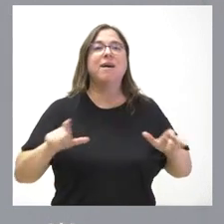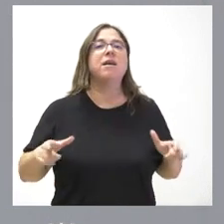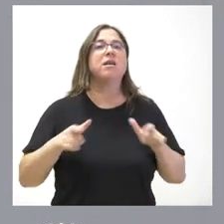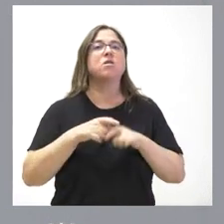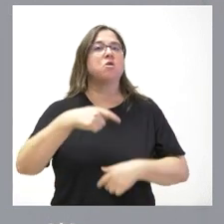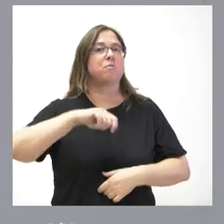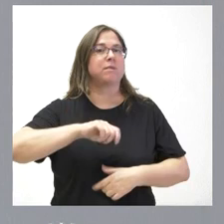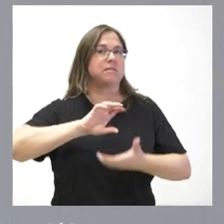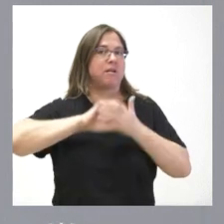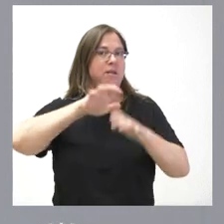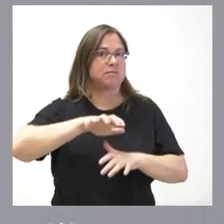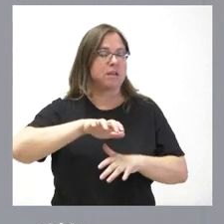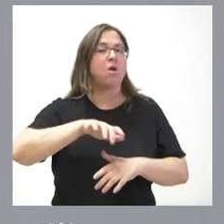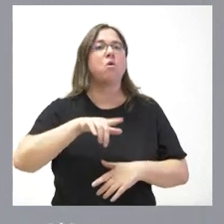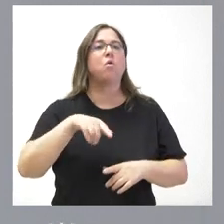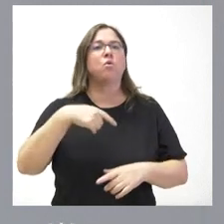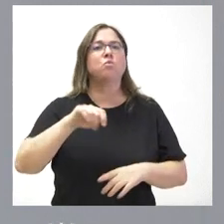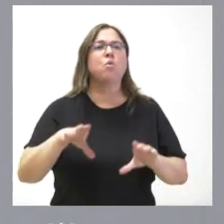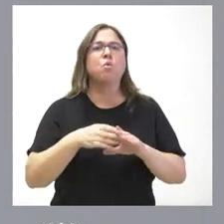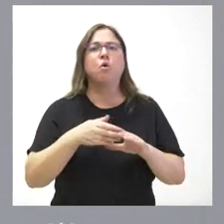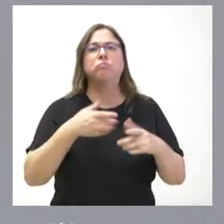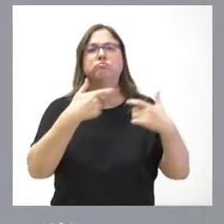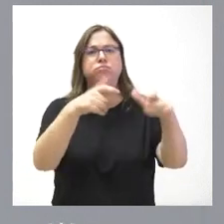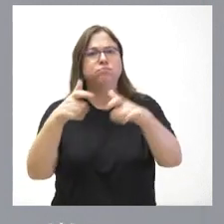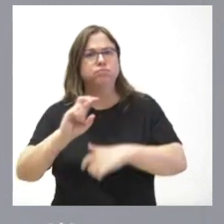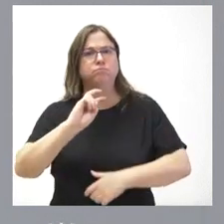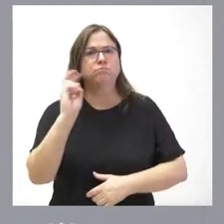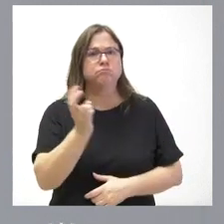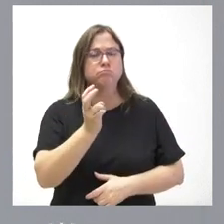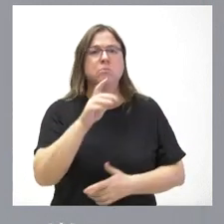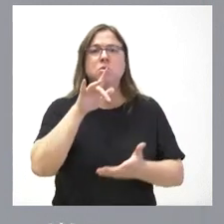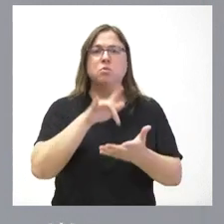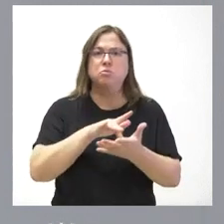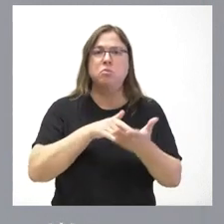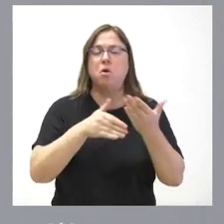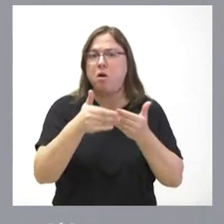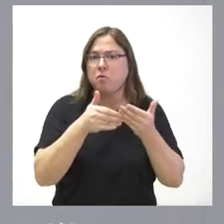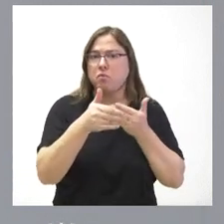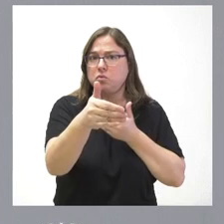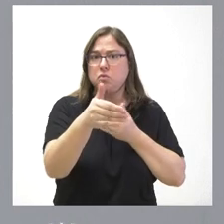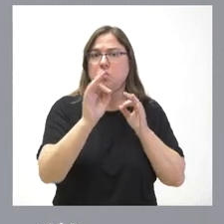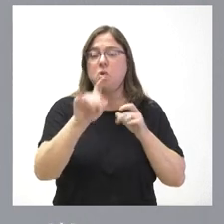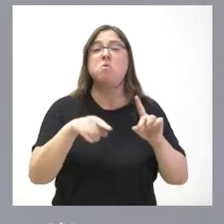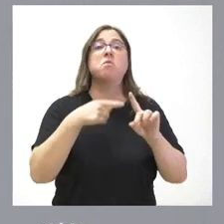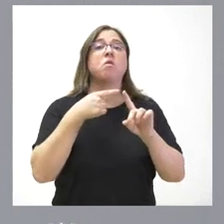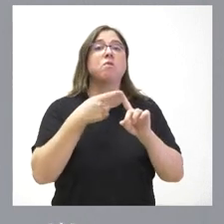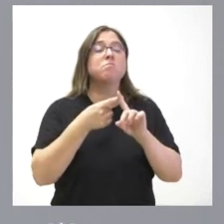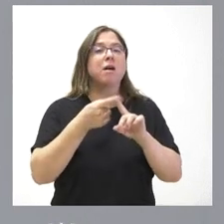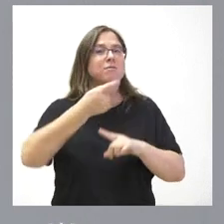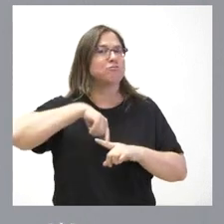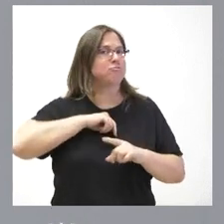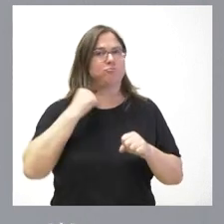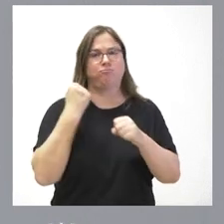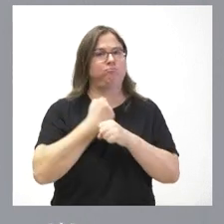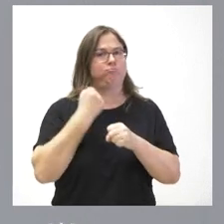junta de Castilla y León con diferentes colectivos y sectores que seguirán produciéndose en el futuro inm inmediato y por tanto nosotros estamos trabajando